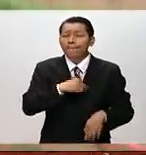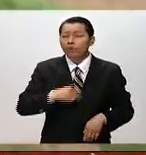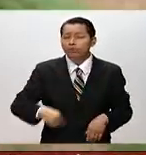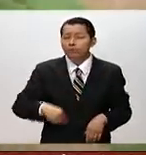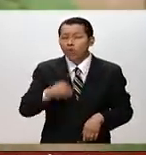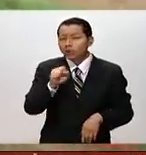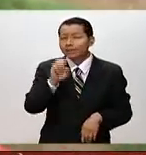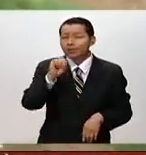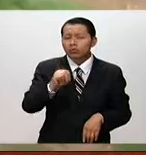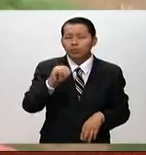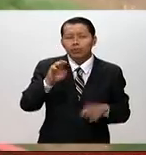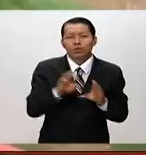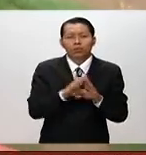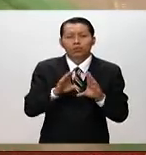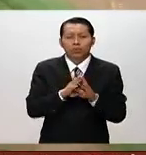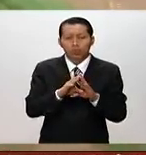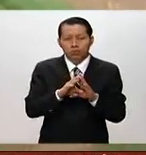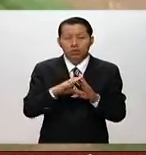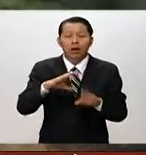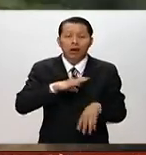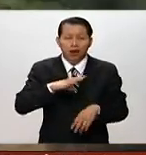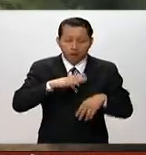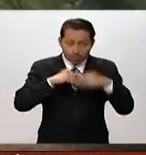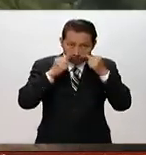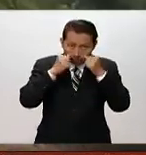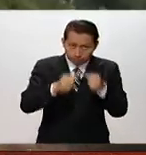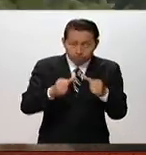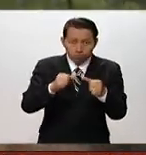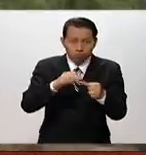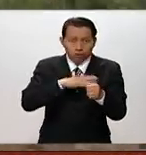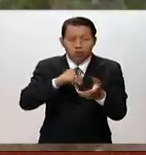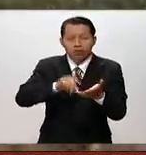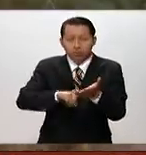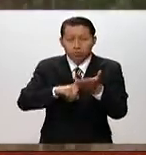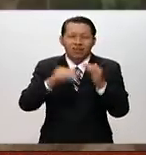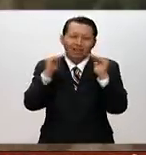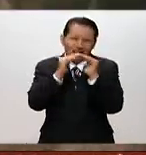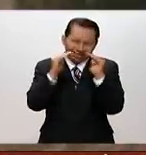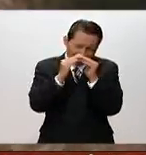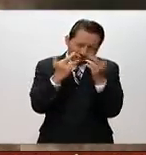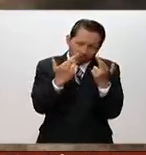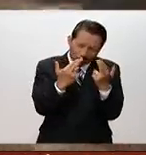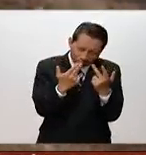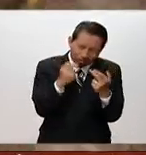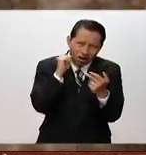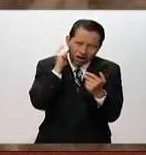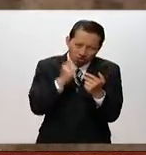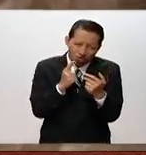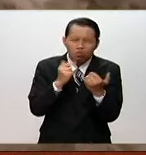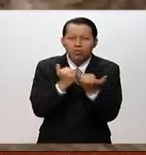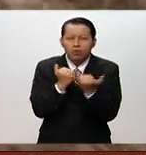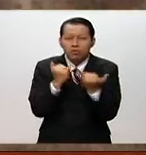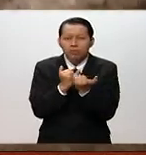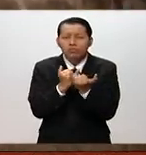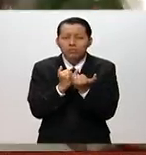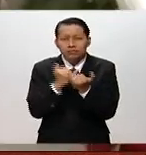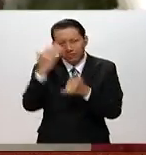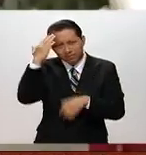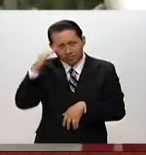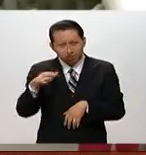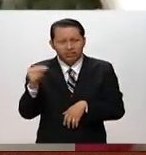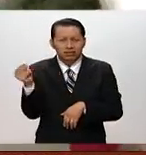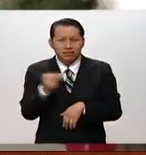también que están ya considerados como afectaciones en viviendas, y bueno, pues poco a poco tendremos que